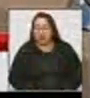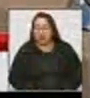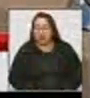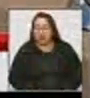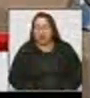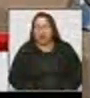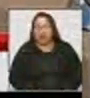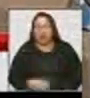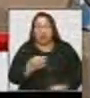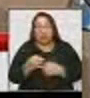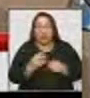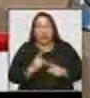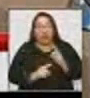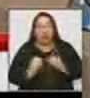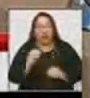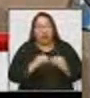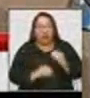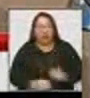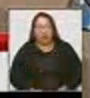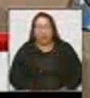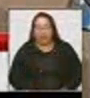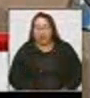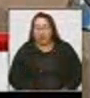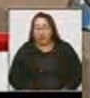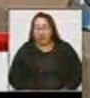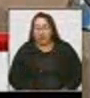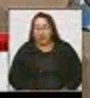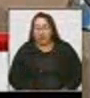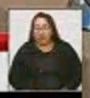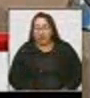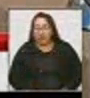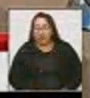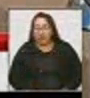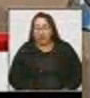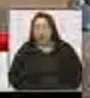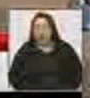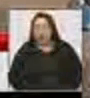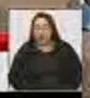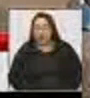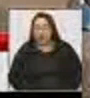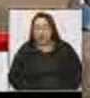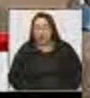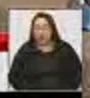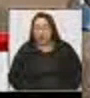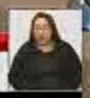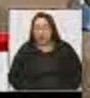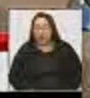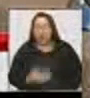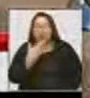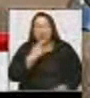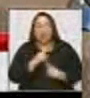precisando algunos ajustes para asegurarnos que quienes reciban